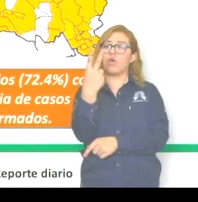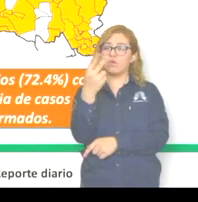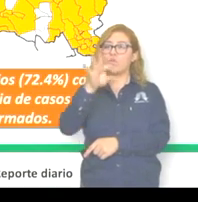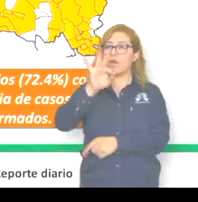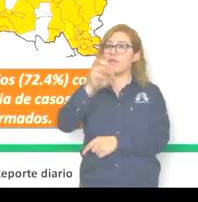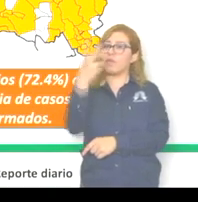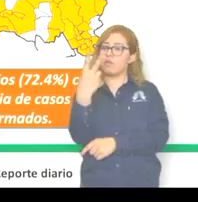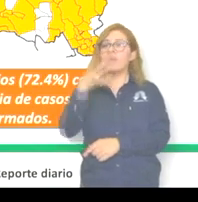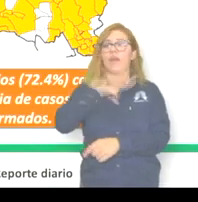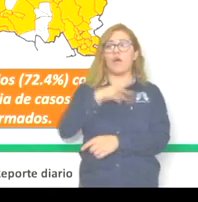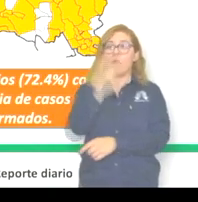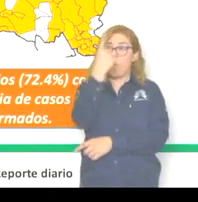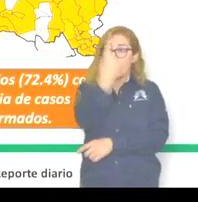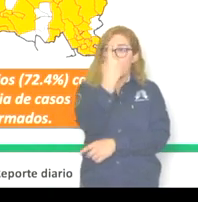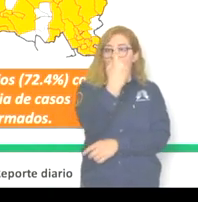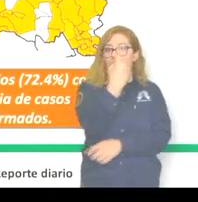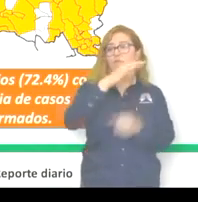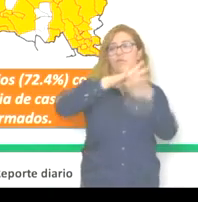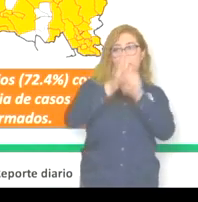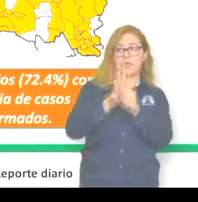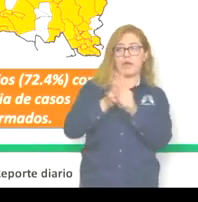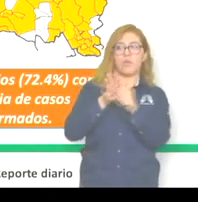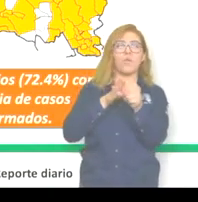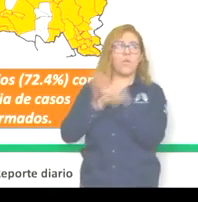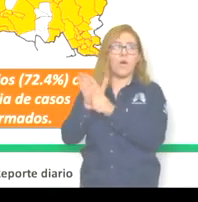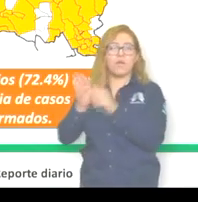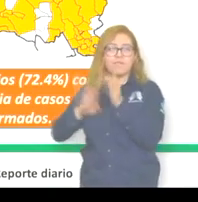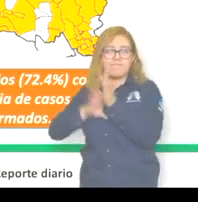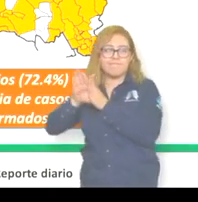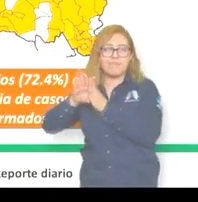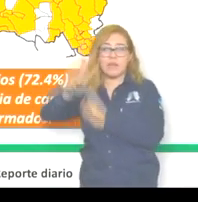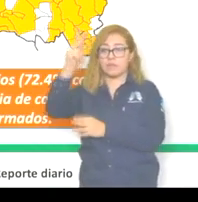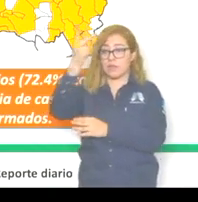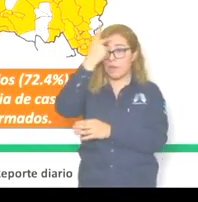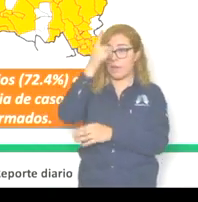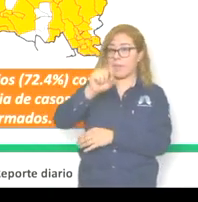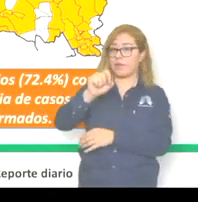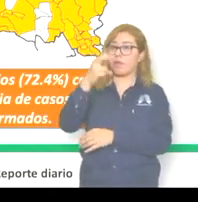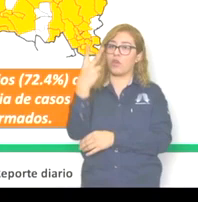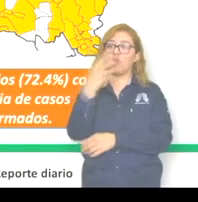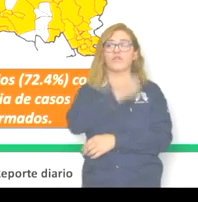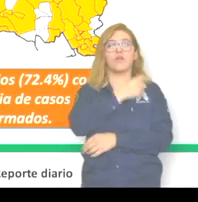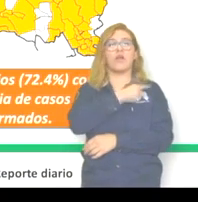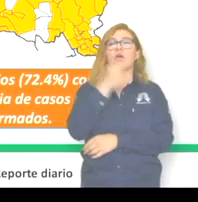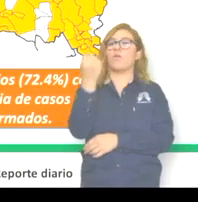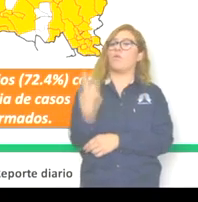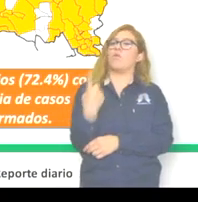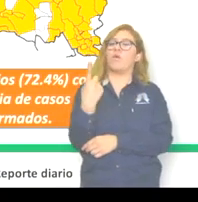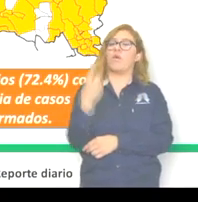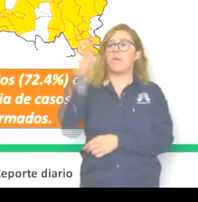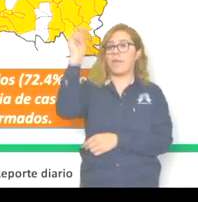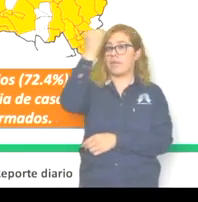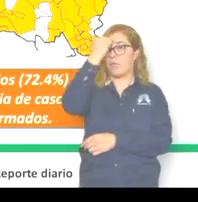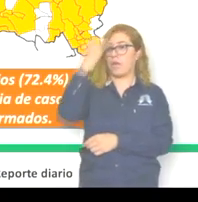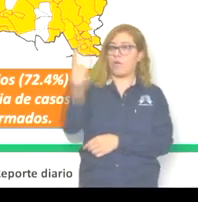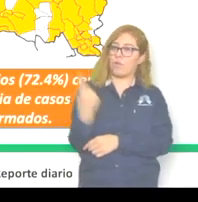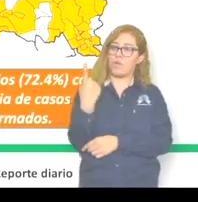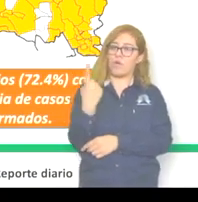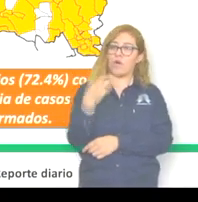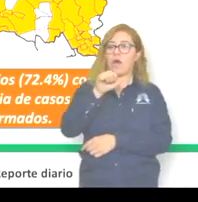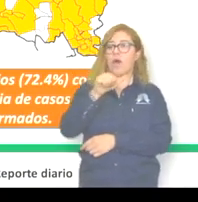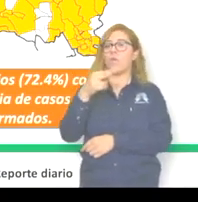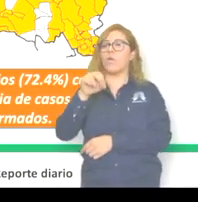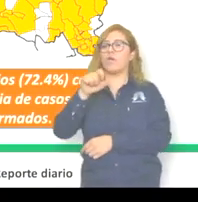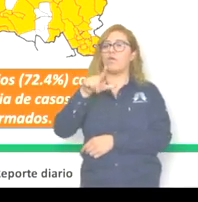caso confirmado. Estamos hablando de que los incrementos se dieron en San Luis Potosí, 22 casos, en Soledad 1, en Matehuala 1, tenemos 1